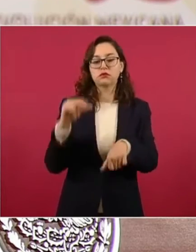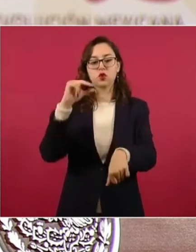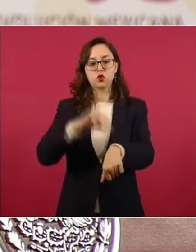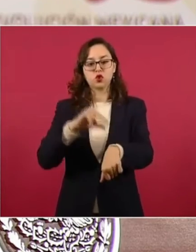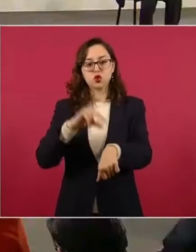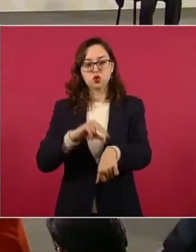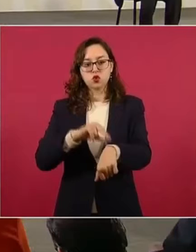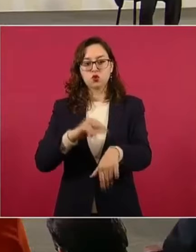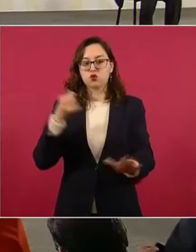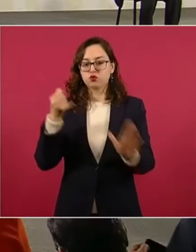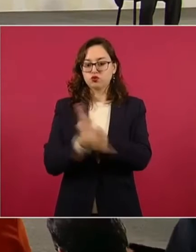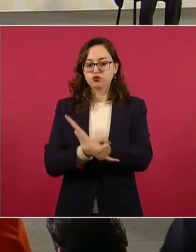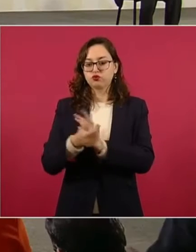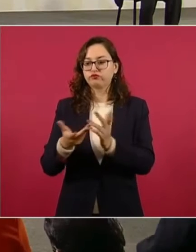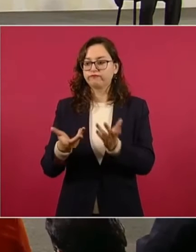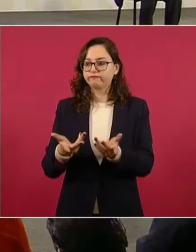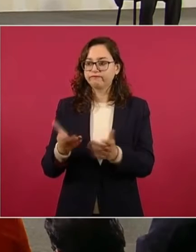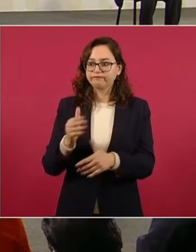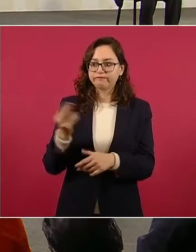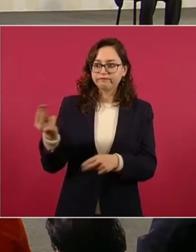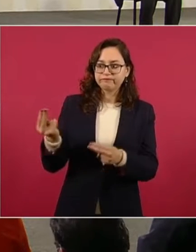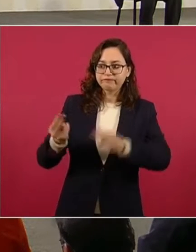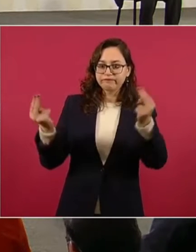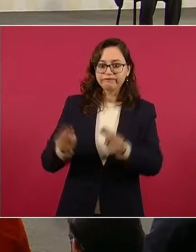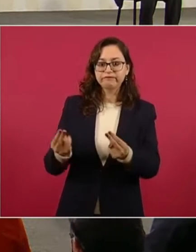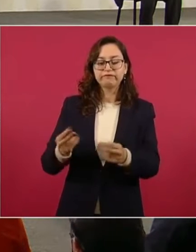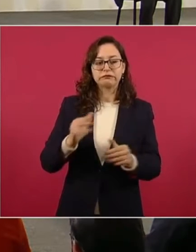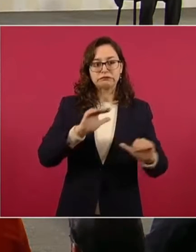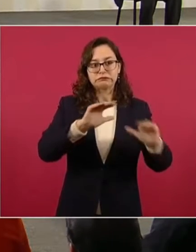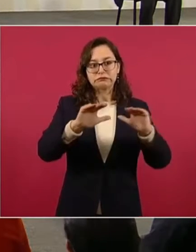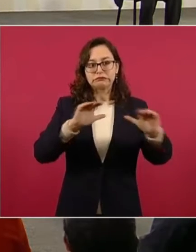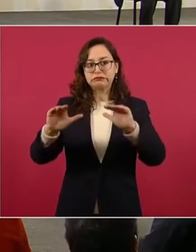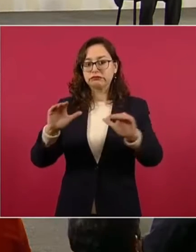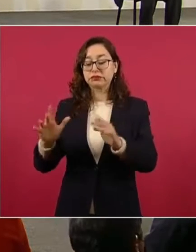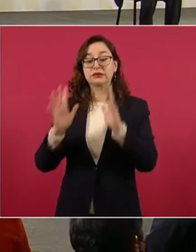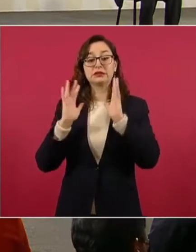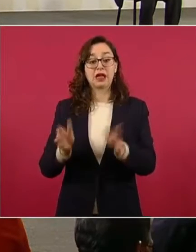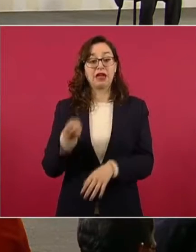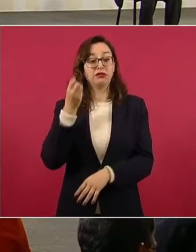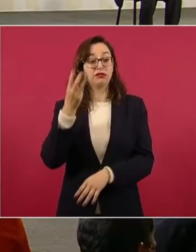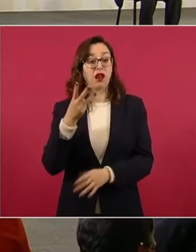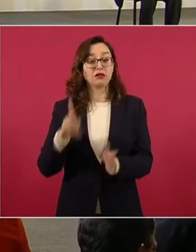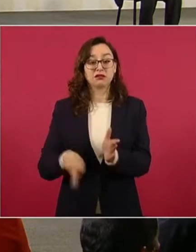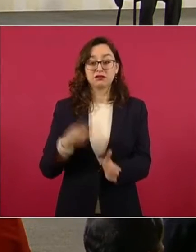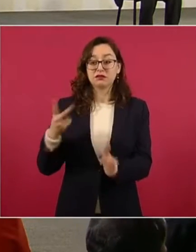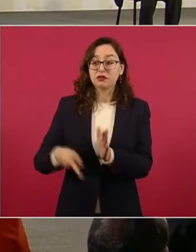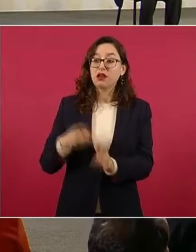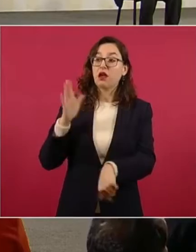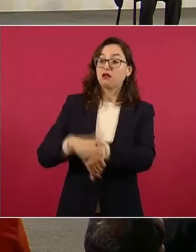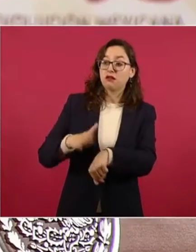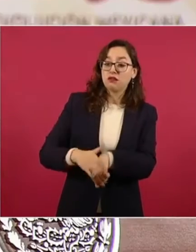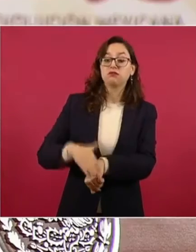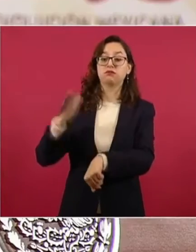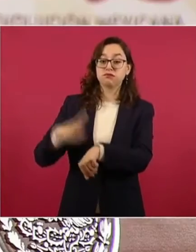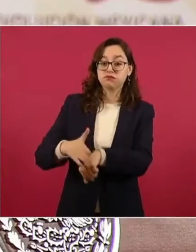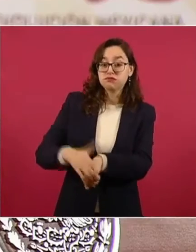Médicos Especialistas. Estos son los resultados ya después de las 3 rondas de contratación que se llevaron